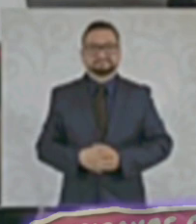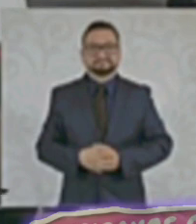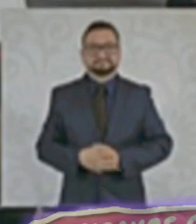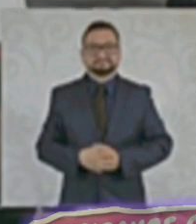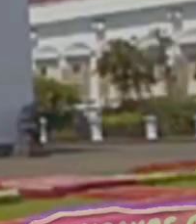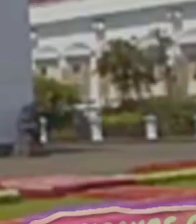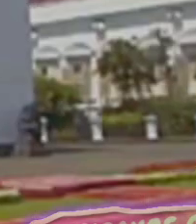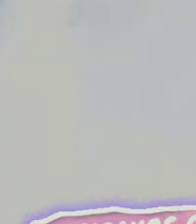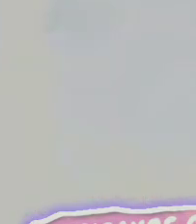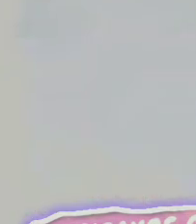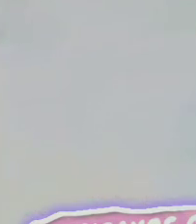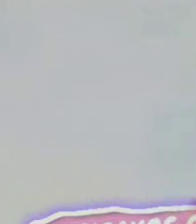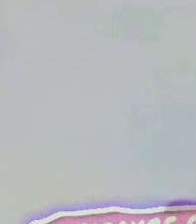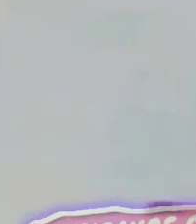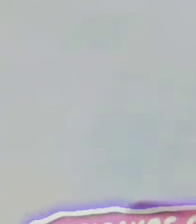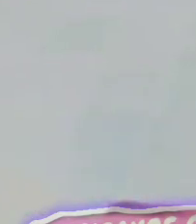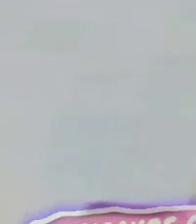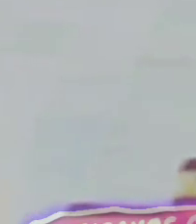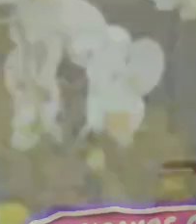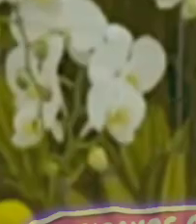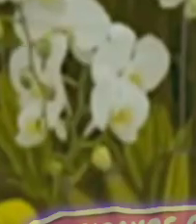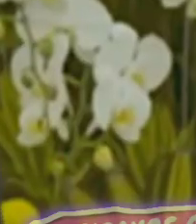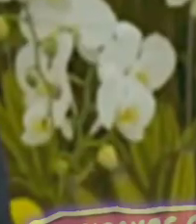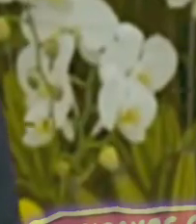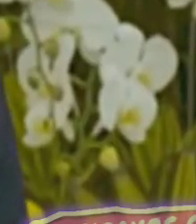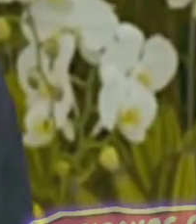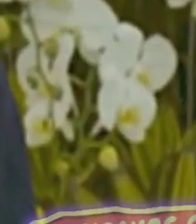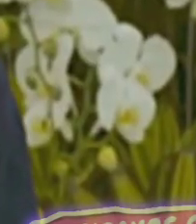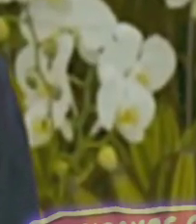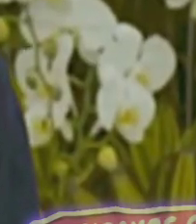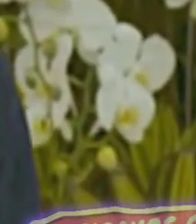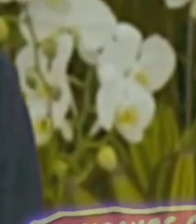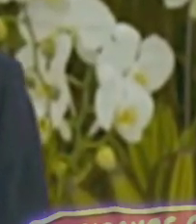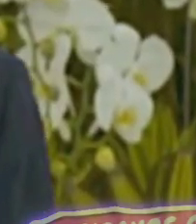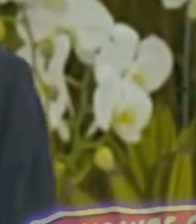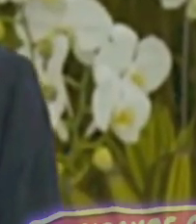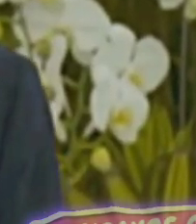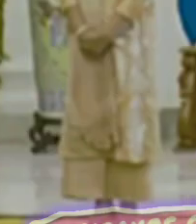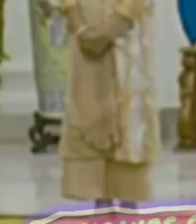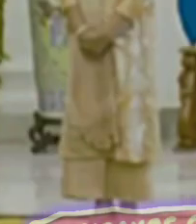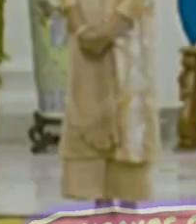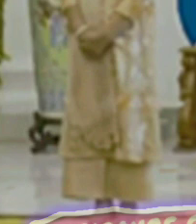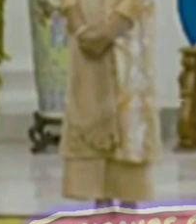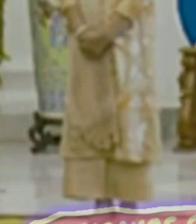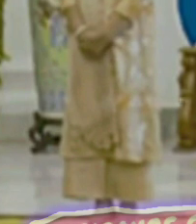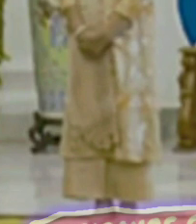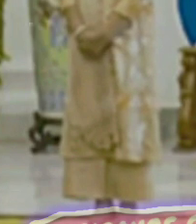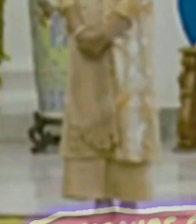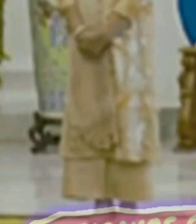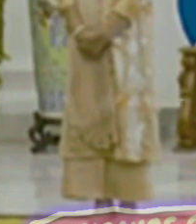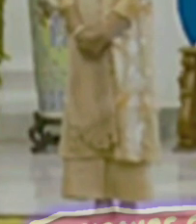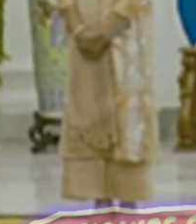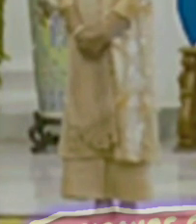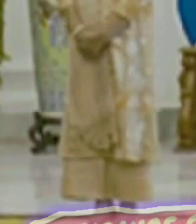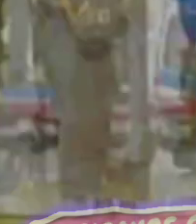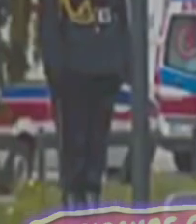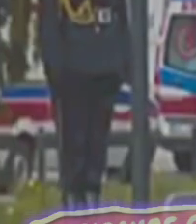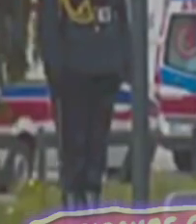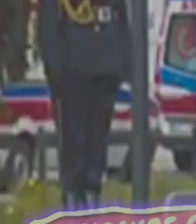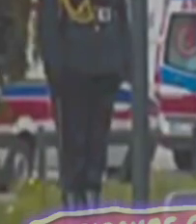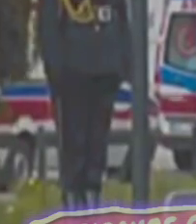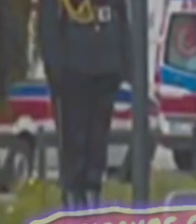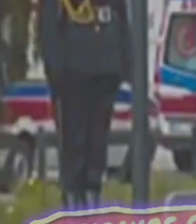Ofrecer disculpas por crímenes de lesa humanidad es una responsabilidad histórica, una manera de buscar la reconciliación